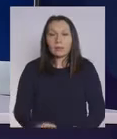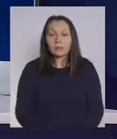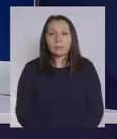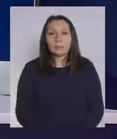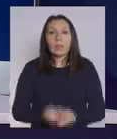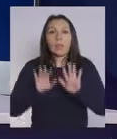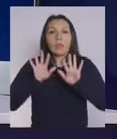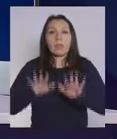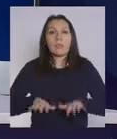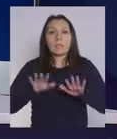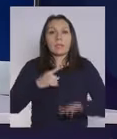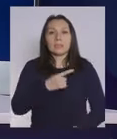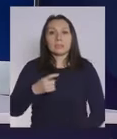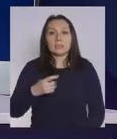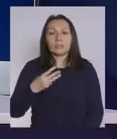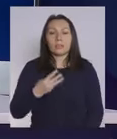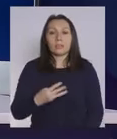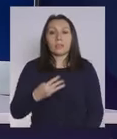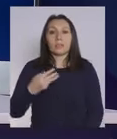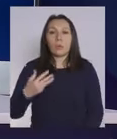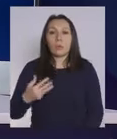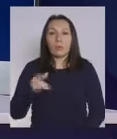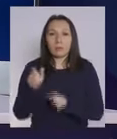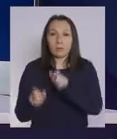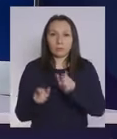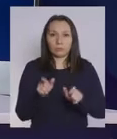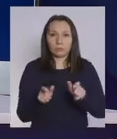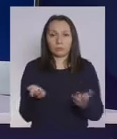a 10.139 personas.